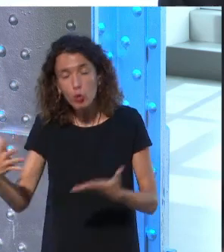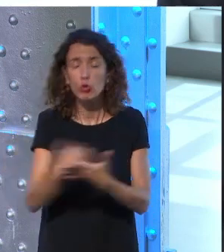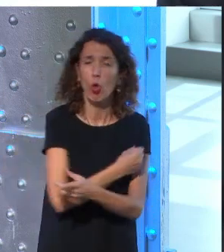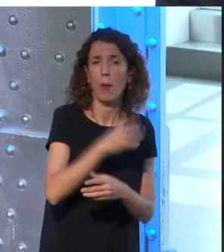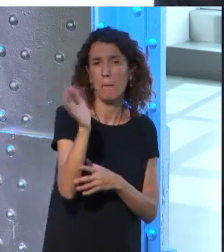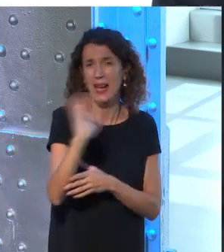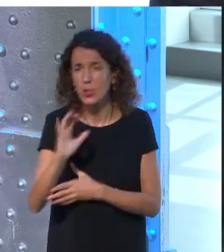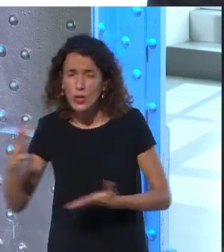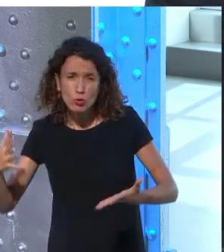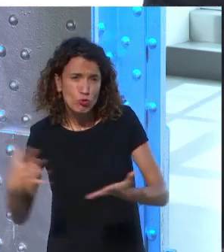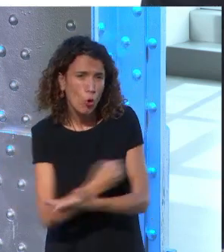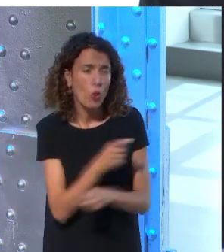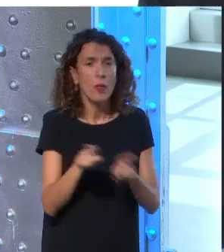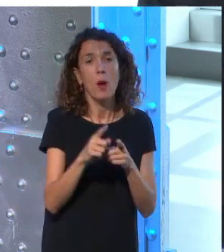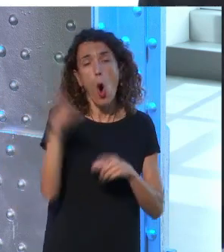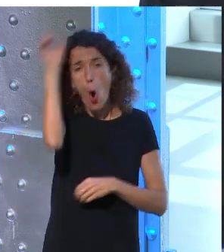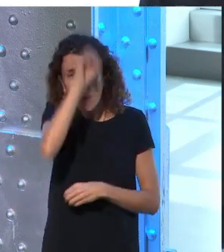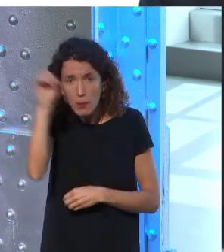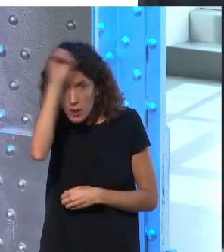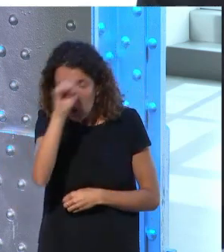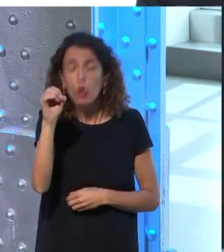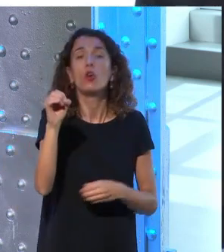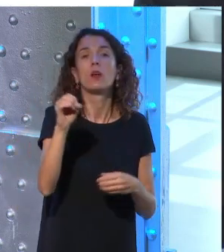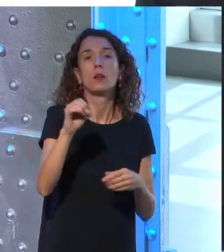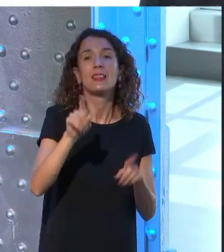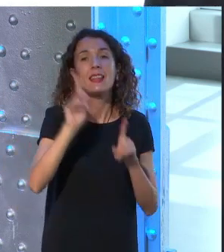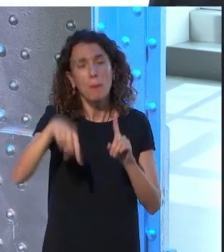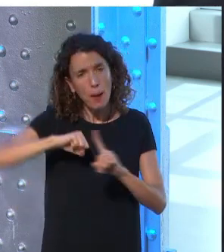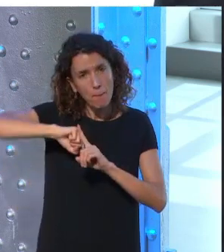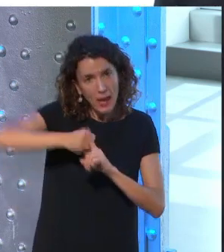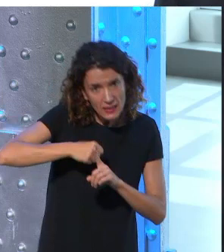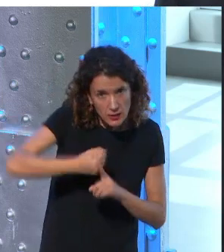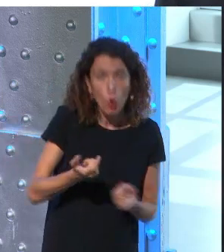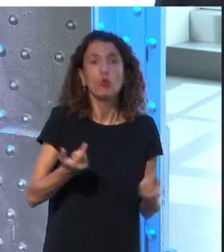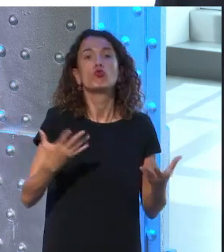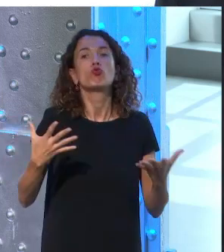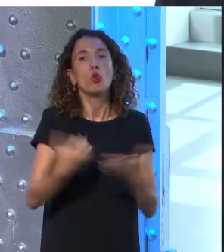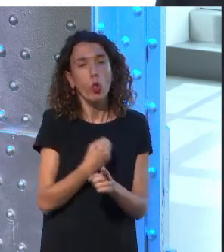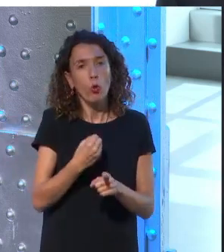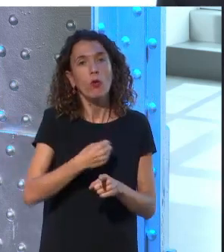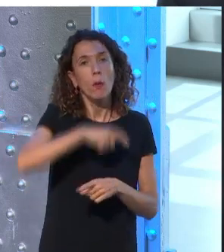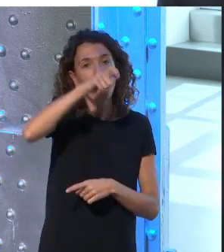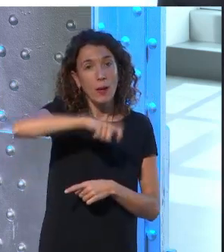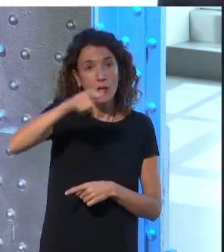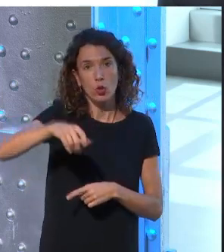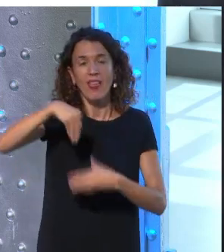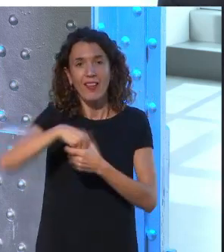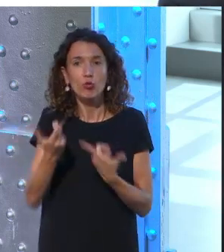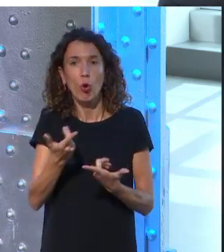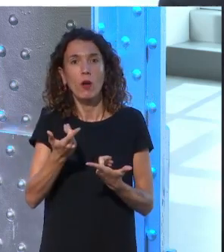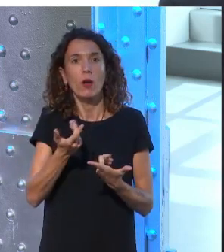películas, todas las opiniones, la presión también va hacia los que están en los